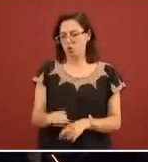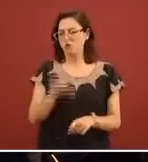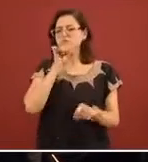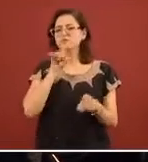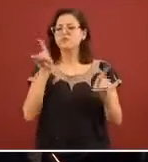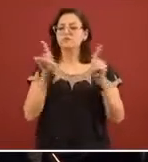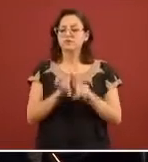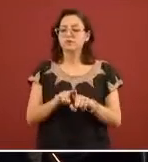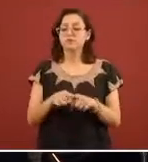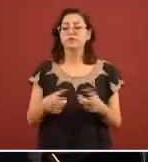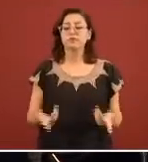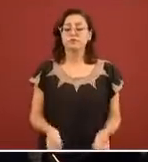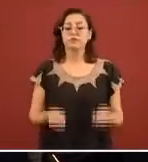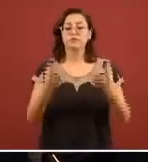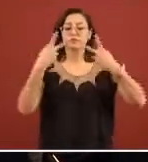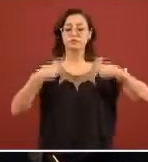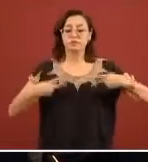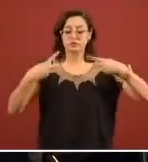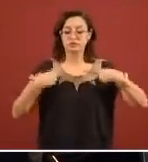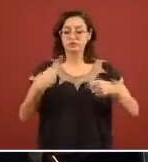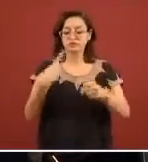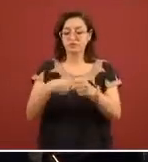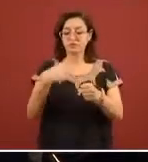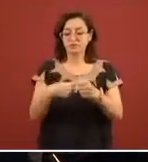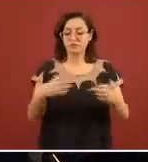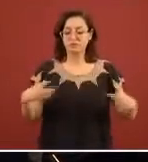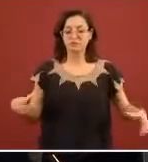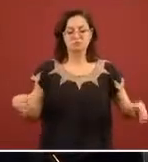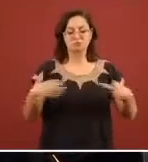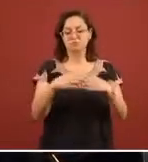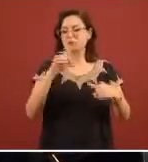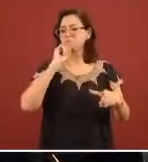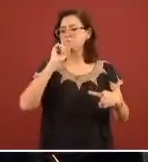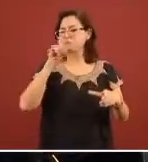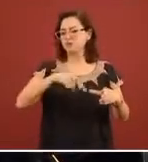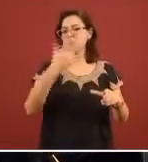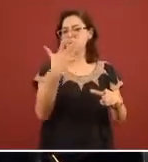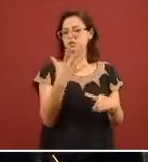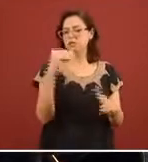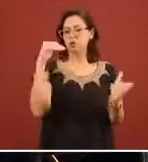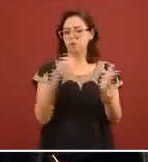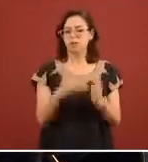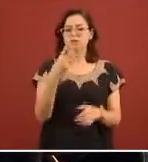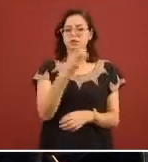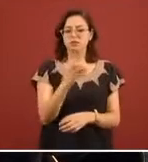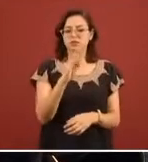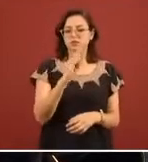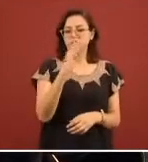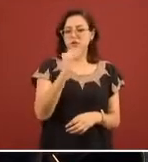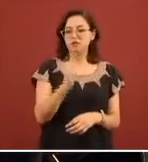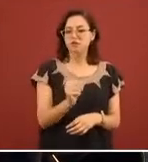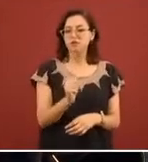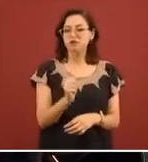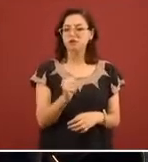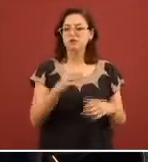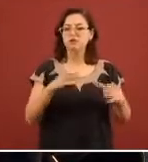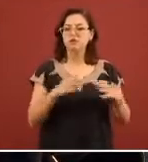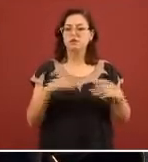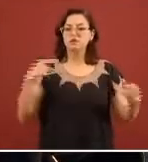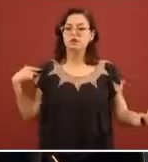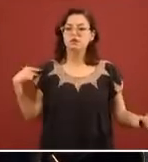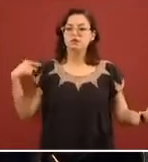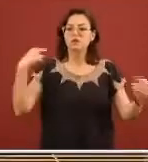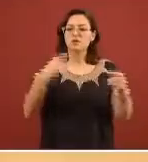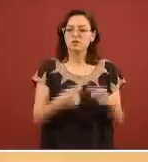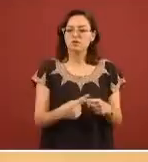la columna de confirmados se encuentran ustedes esa misma distribución, que son los 5.399 casos que se han confirmado al día de